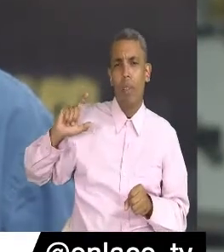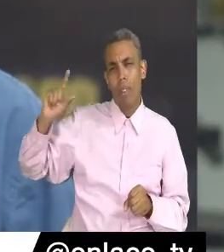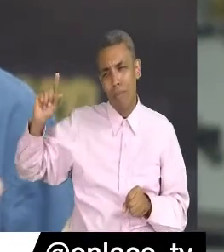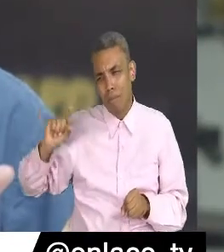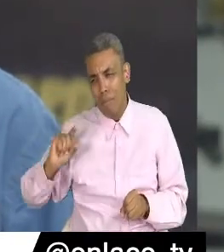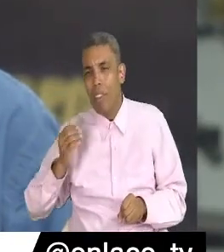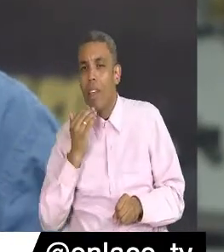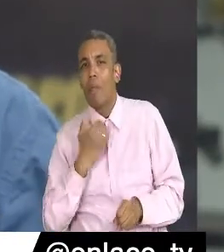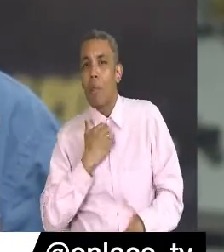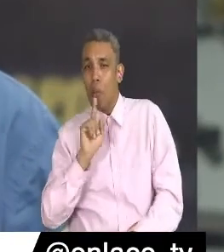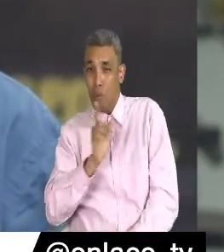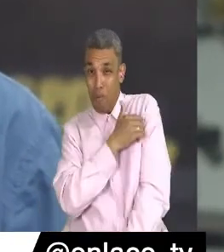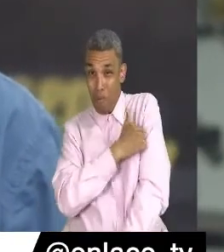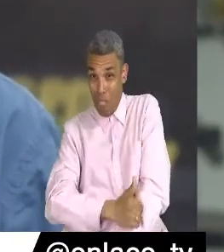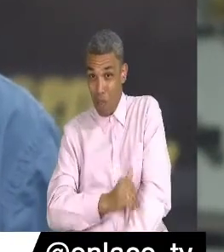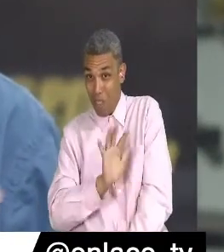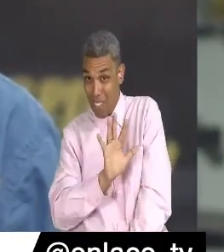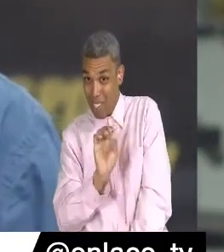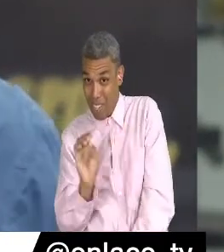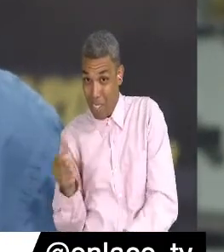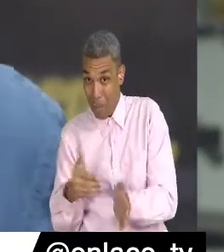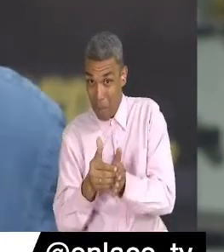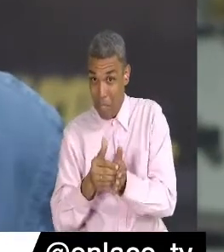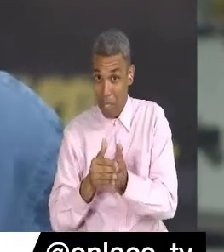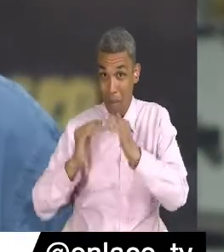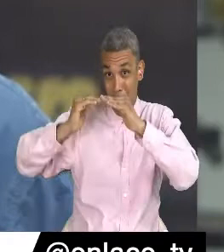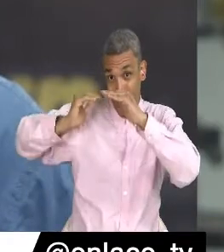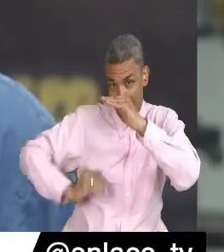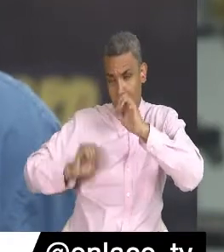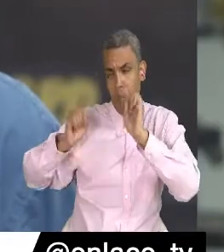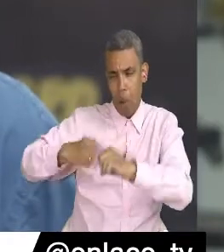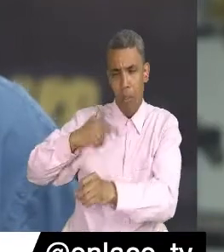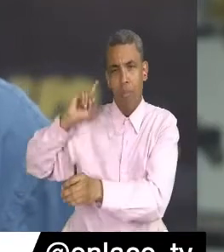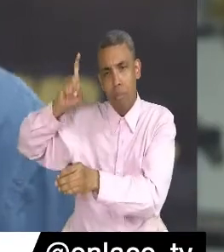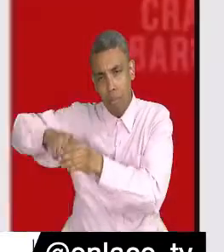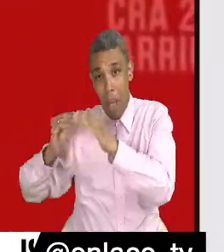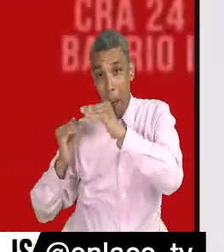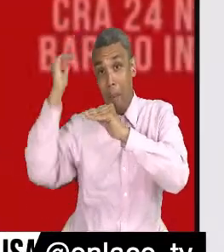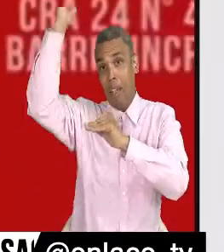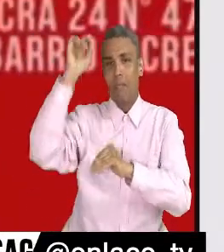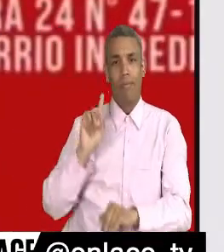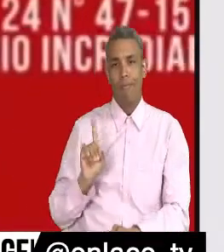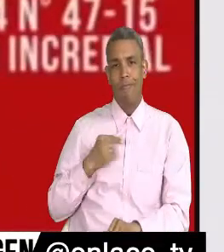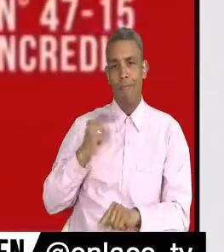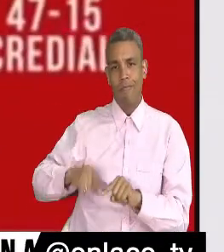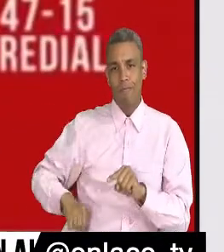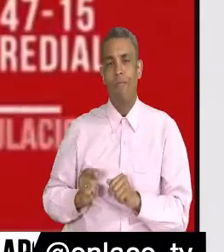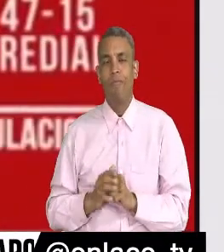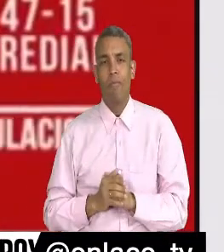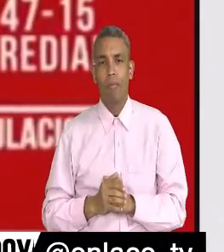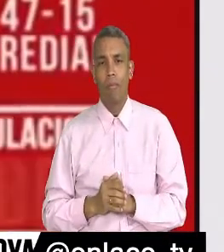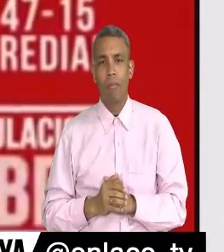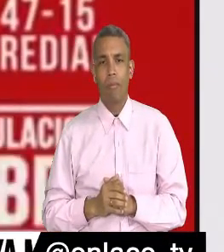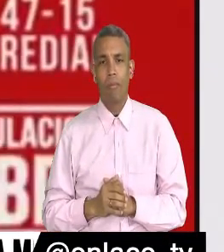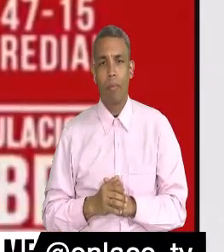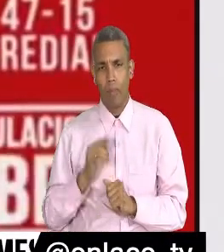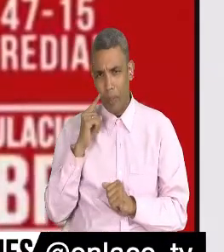solamente con eso puede postularse y tiene una oportunidad para tener una vivienda en Barrancabermeja. Sin embargo, en la calle 48,